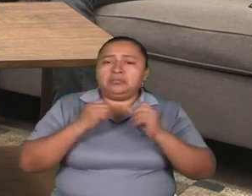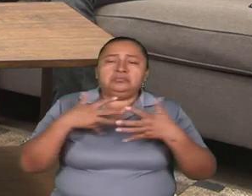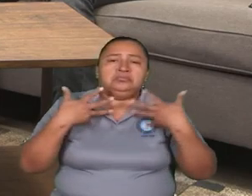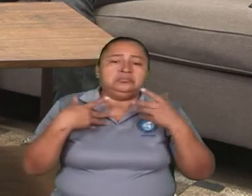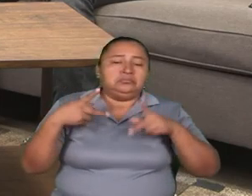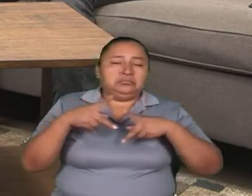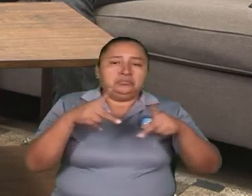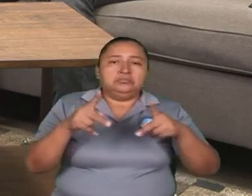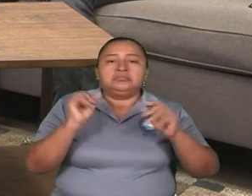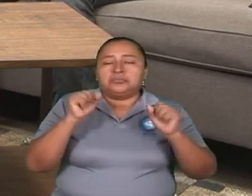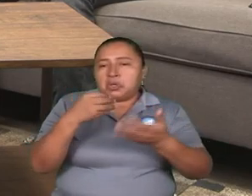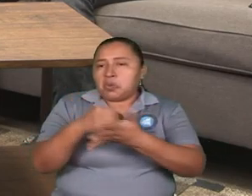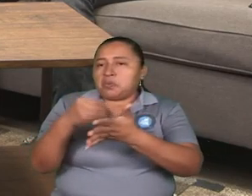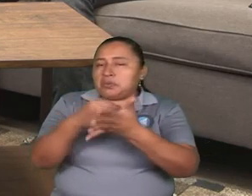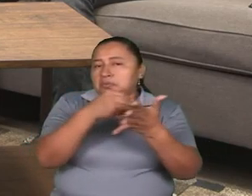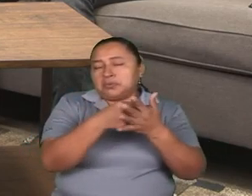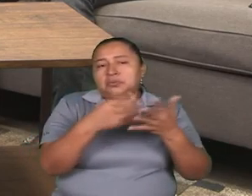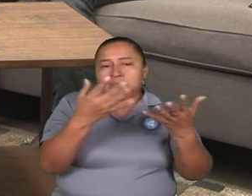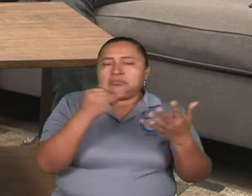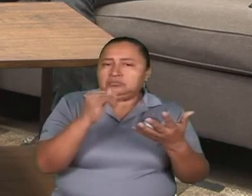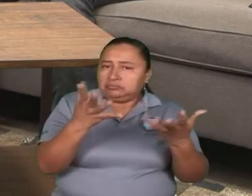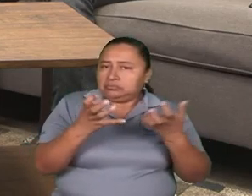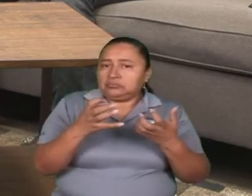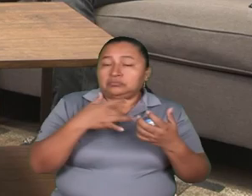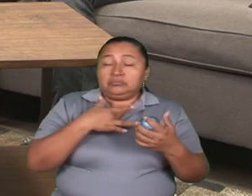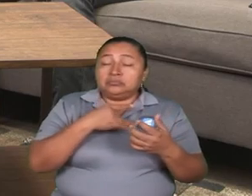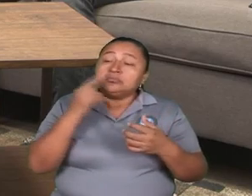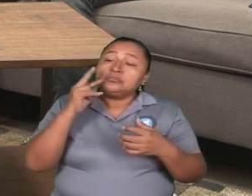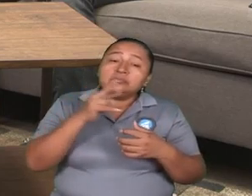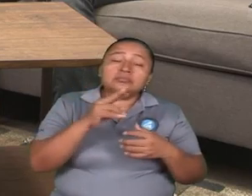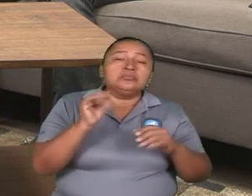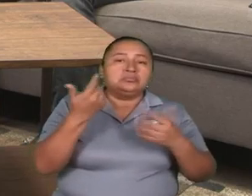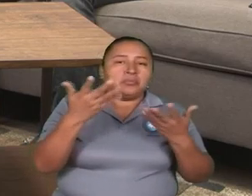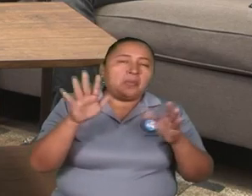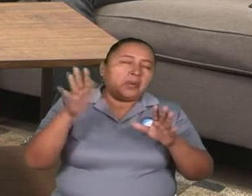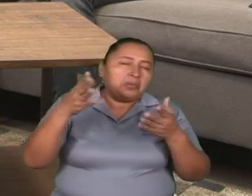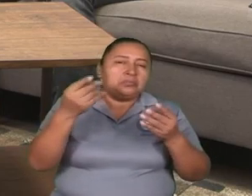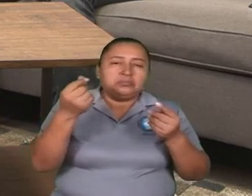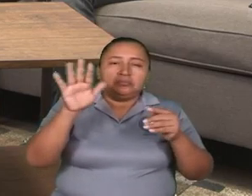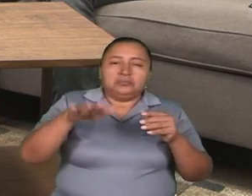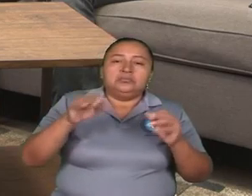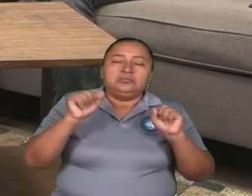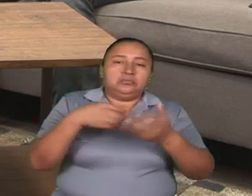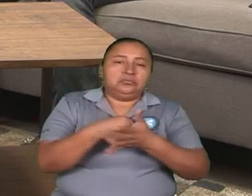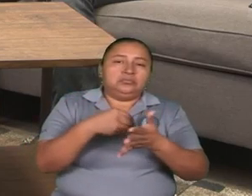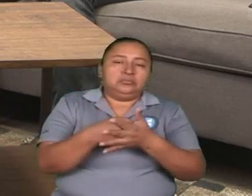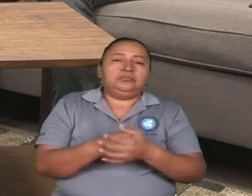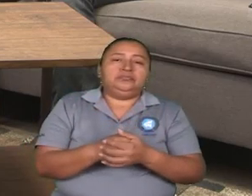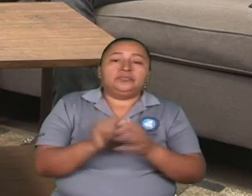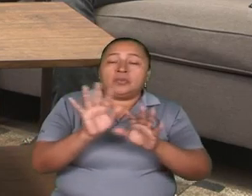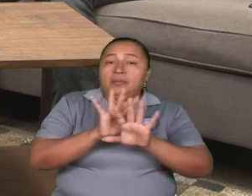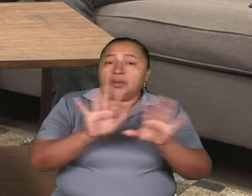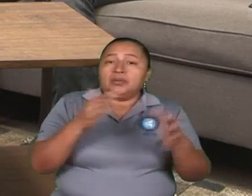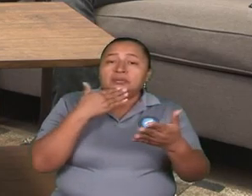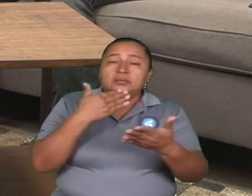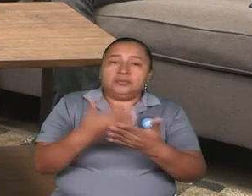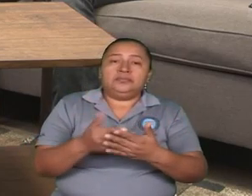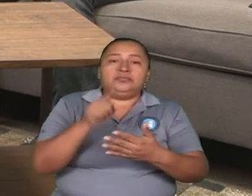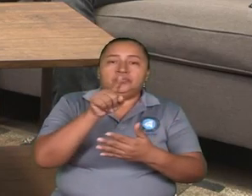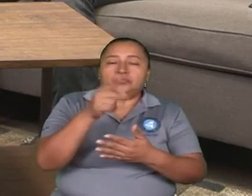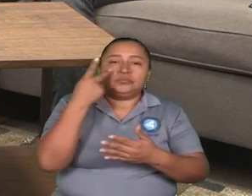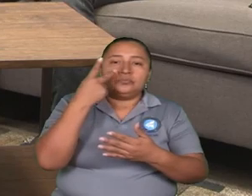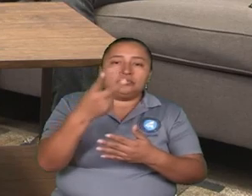de su trabajo y su esfuerzo. Compañero Félix, no me resta más que agradecerle su compañía y también felicitar por todo ese arduo trabajo que han realizado desde el